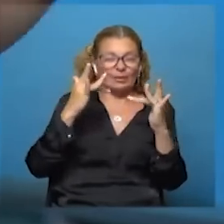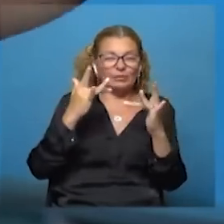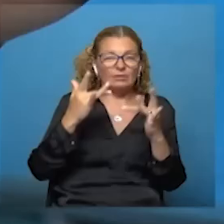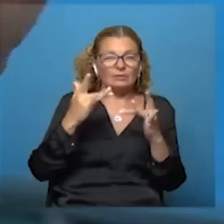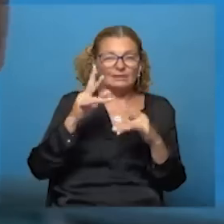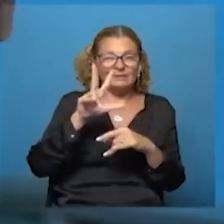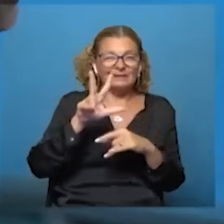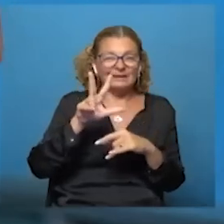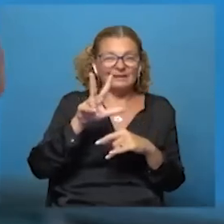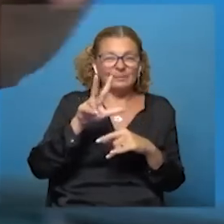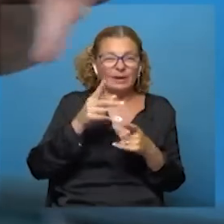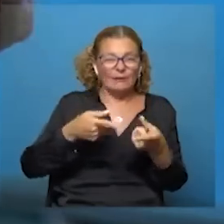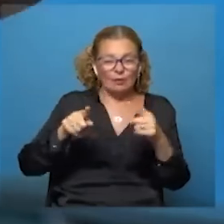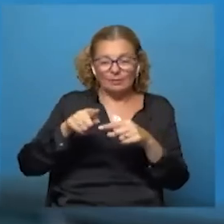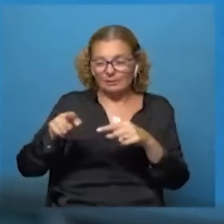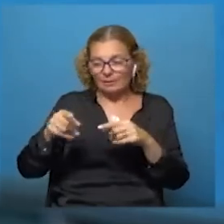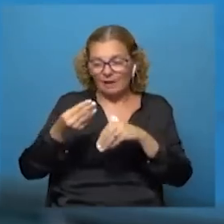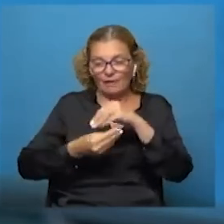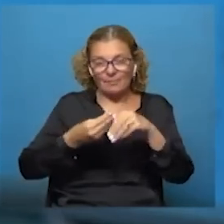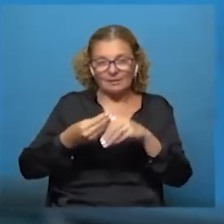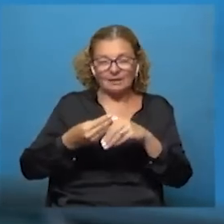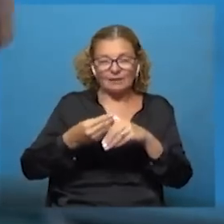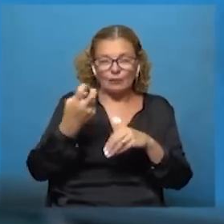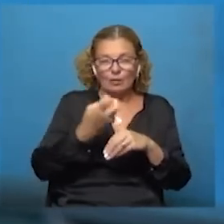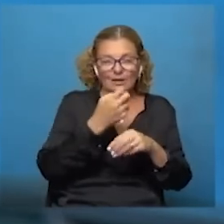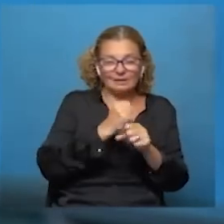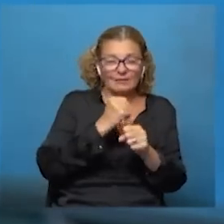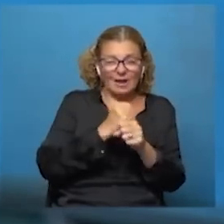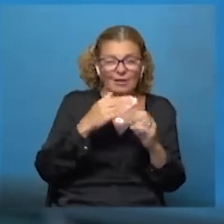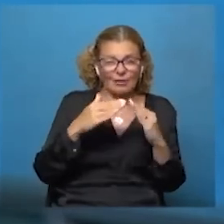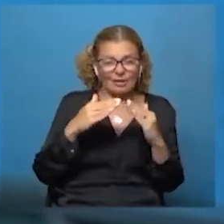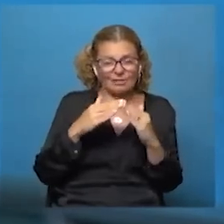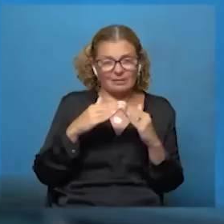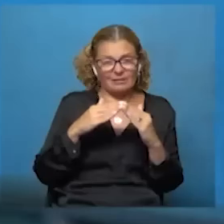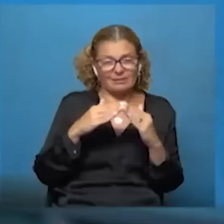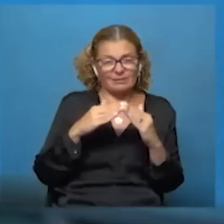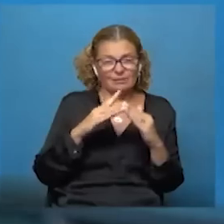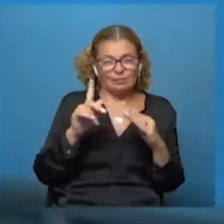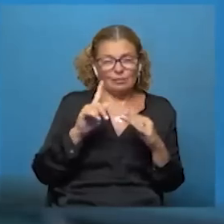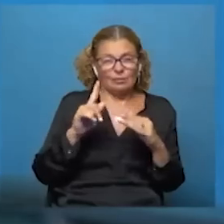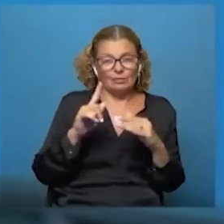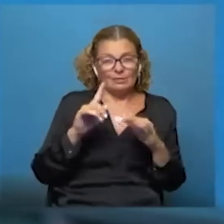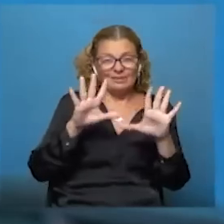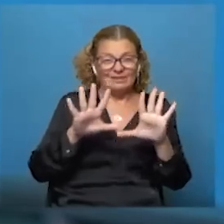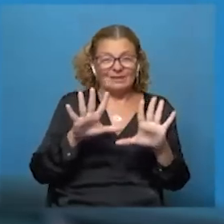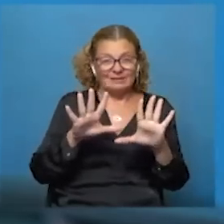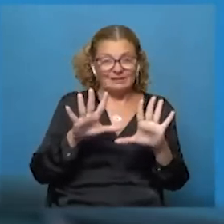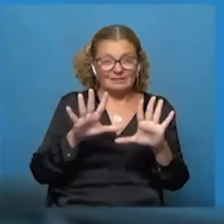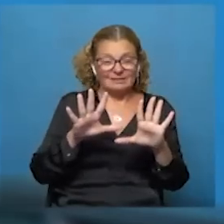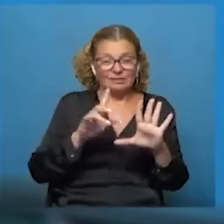tres para reinsertarlo con la familia y conseguir trabajo casa y todo lo demás Ah no bueno Entonces le ponemos 10